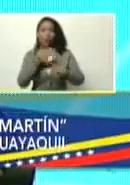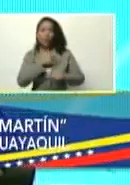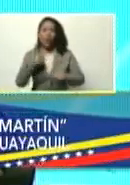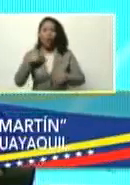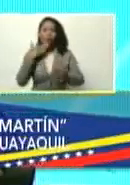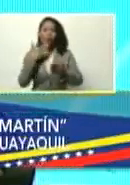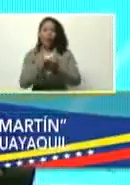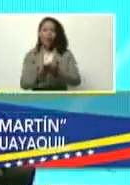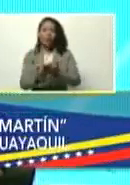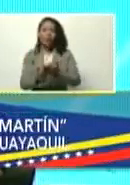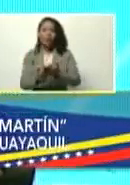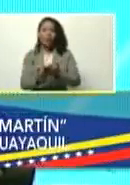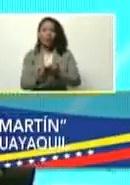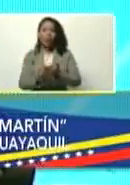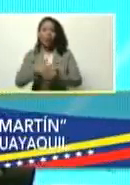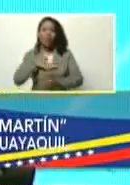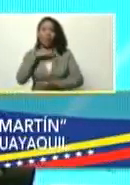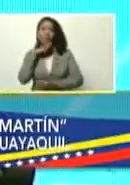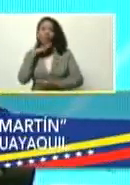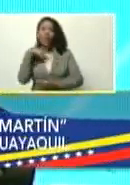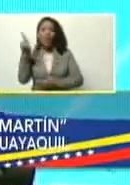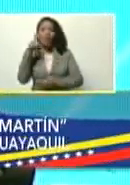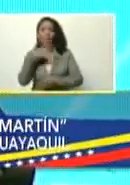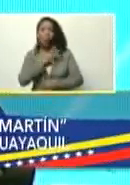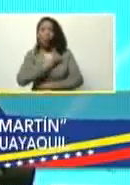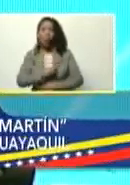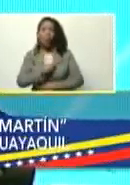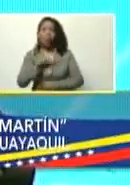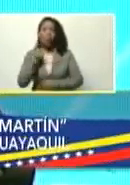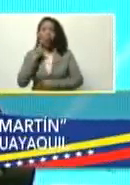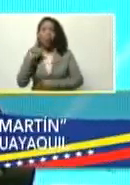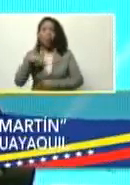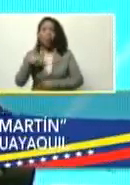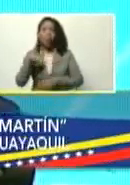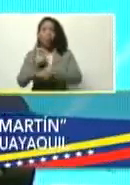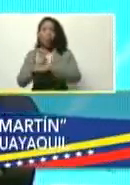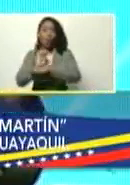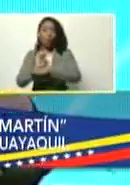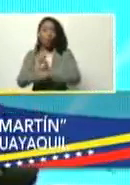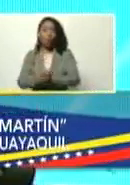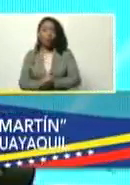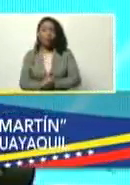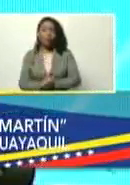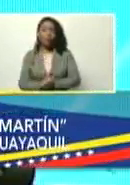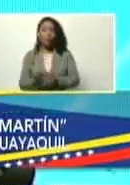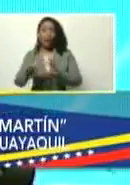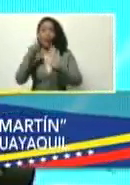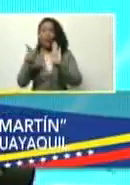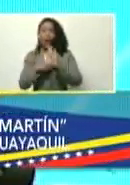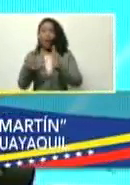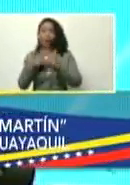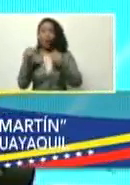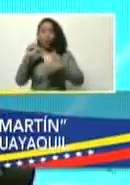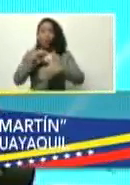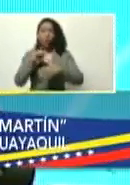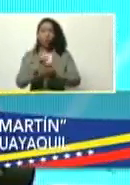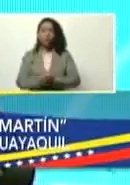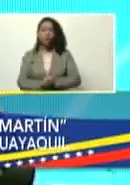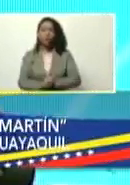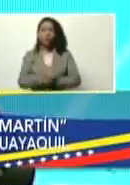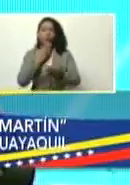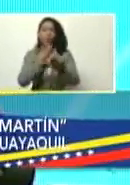agradecer porque han llenado ese vacío y los guayaquileños, los ecuatorianos y en general todos los sudamericanos se